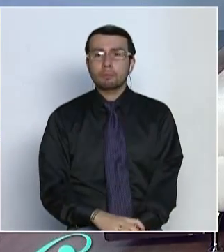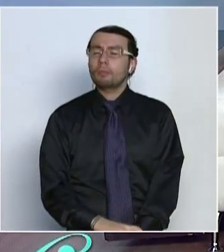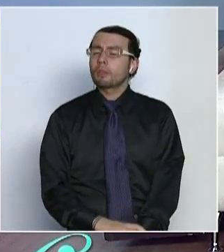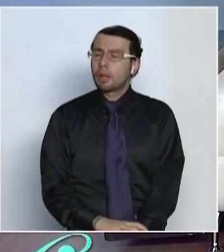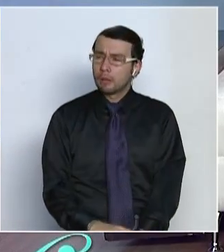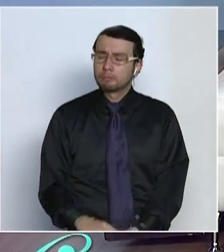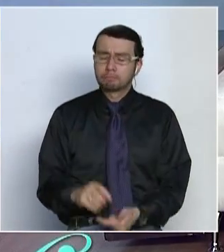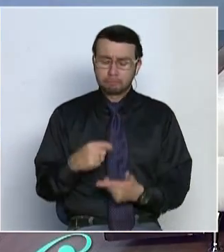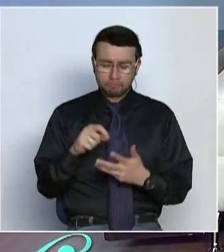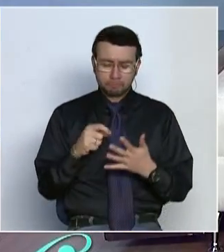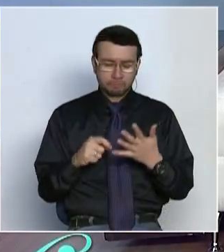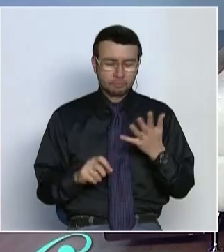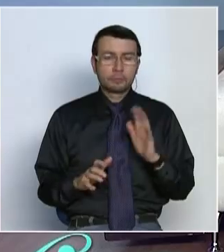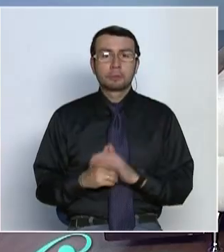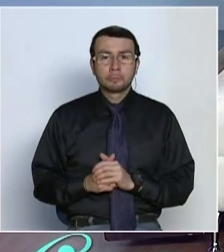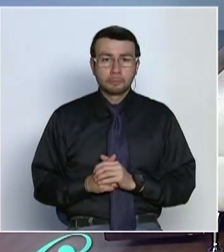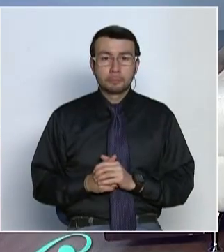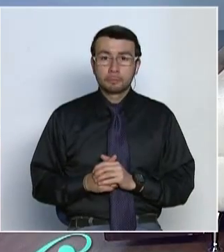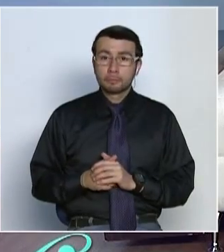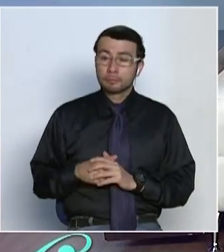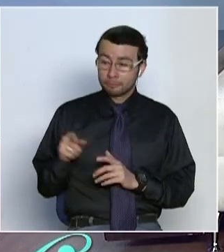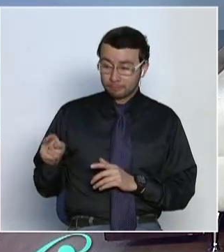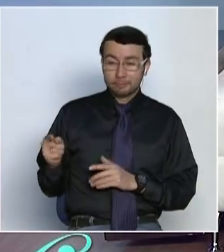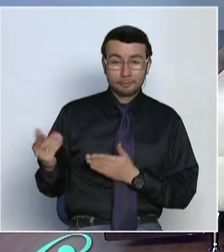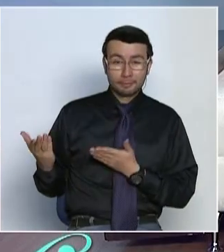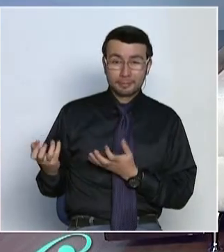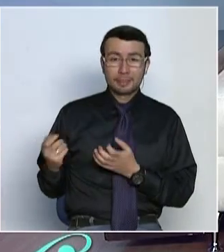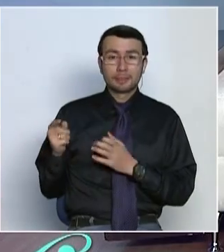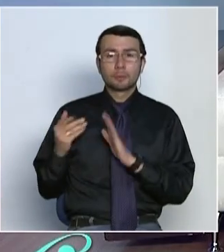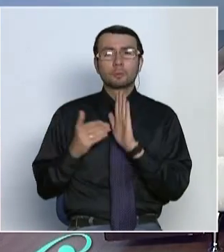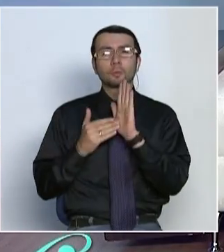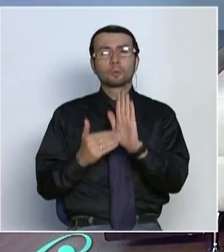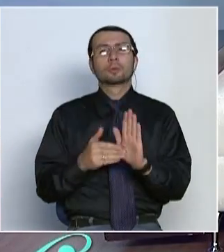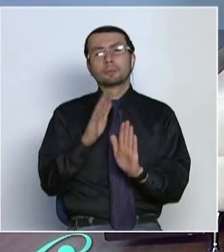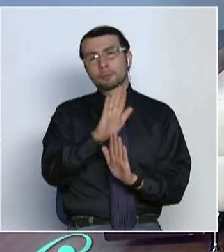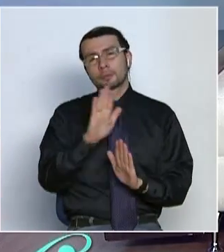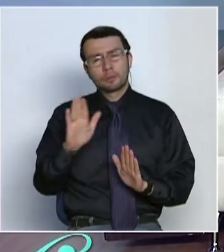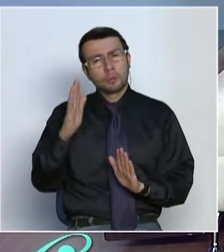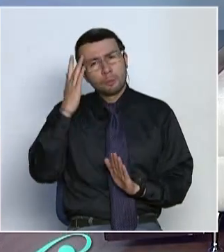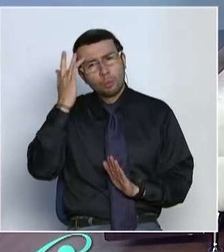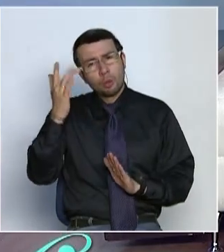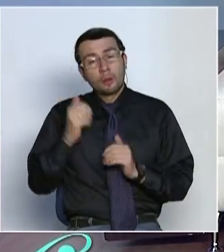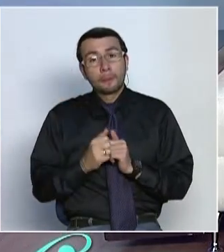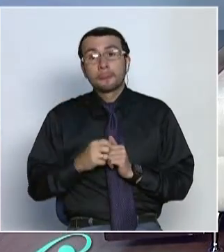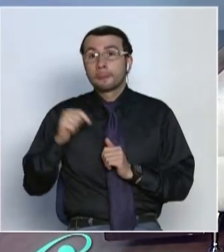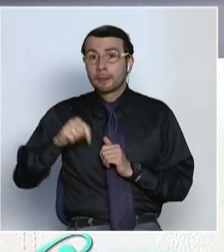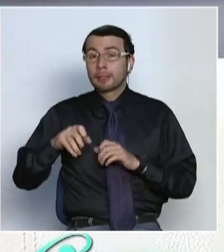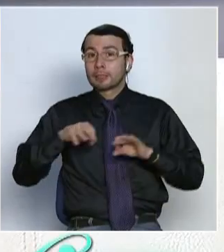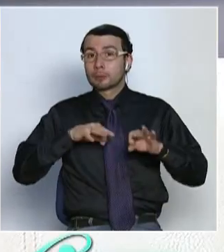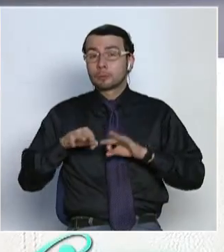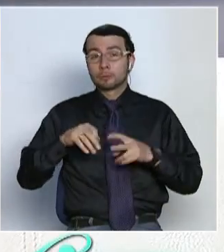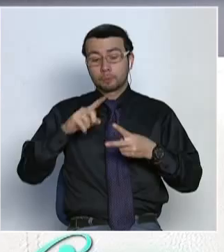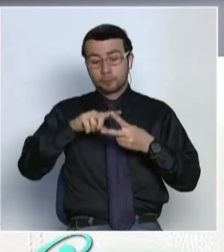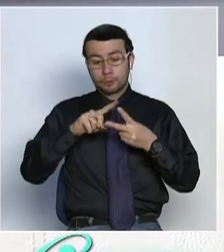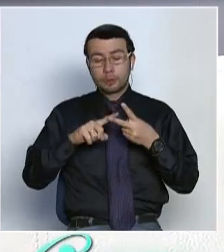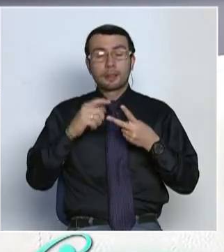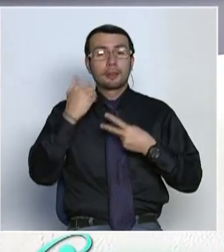Bueno, este caso clínico yo lo quería compartir con todos ustedes porque hoy voy a hablar de 2